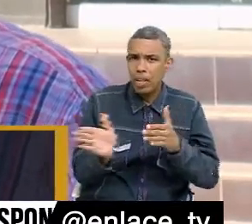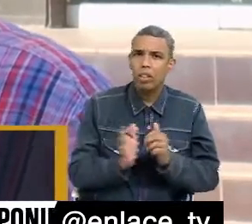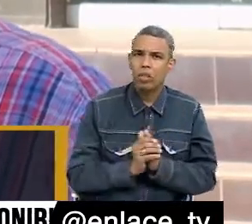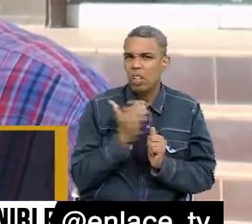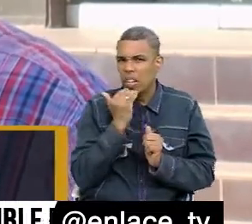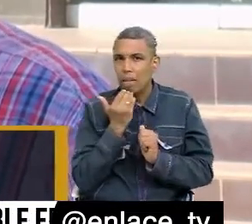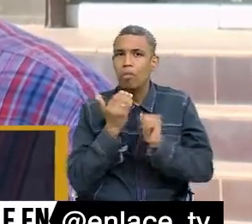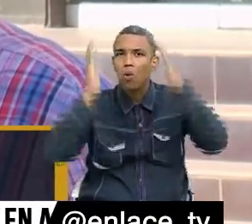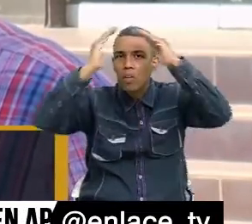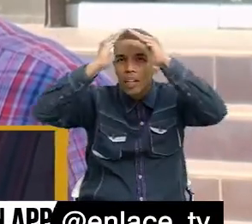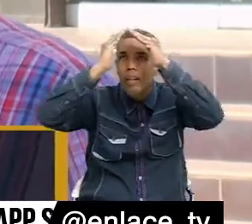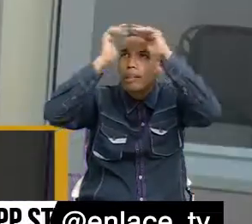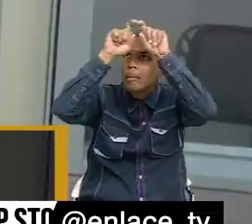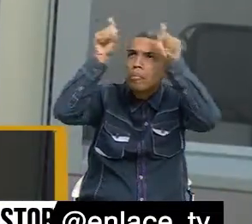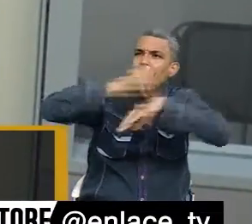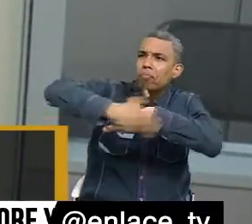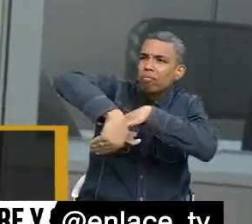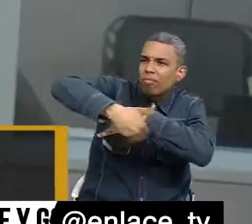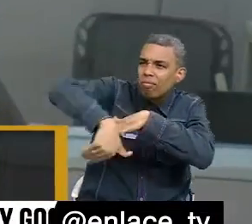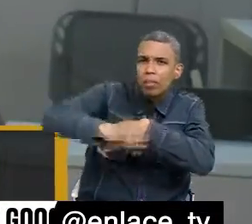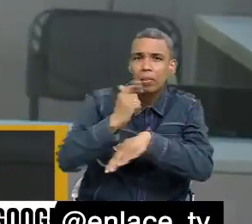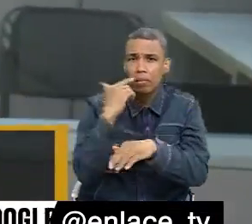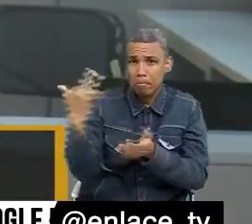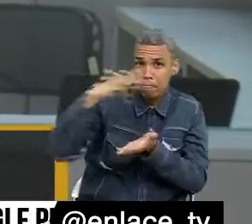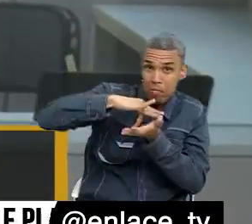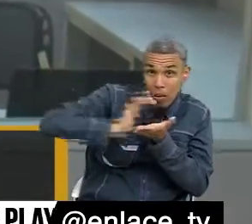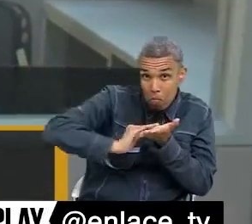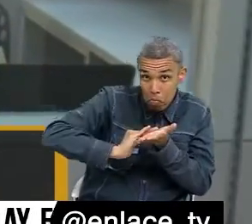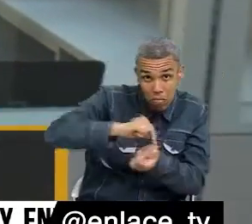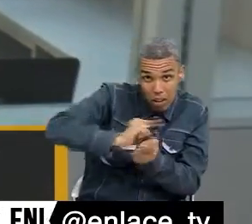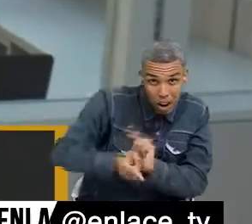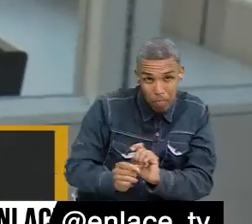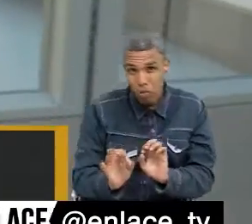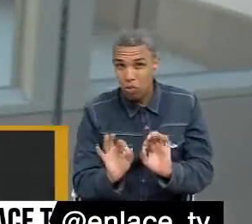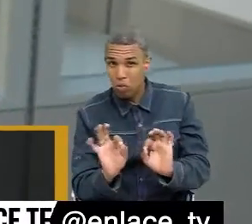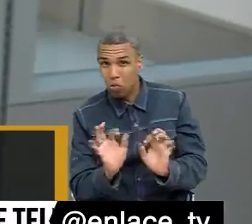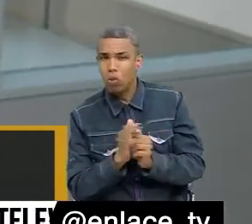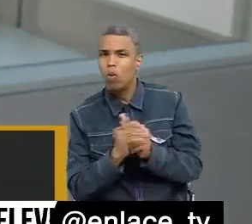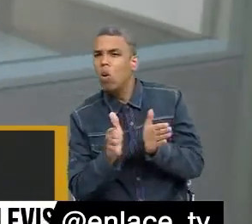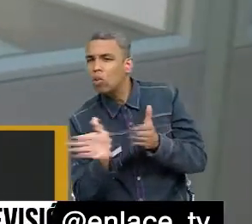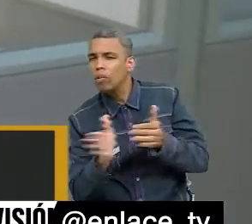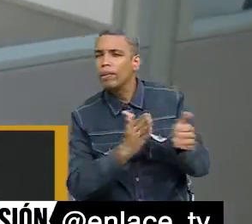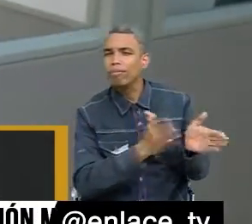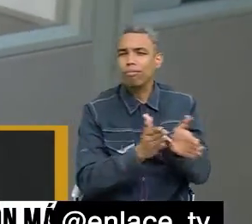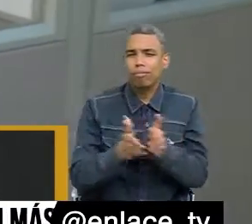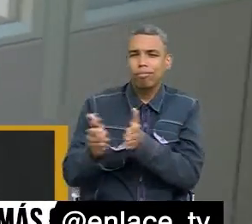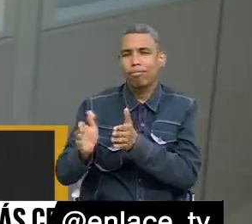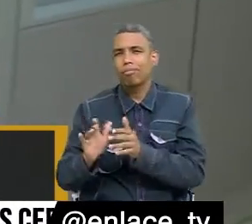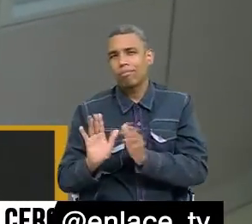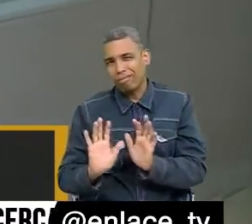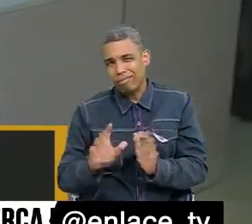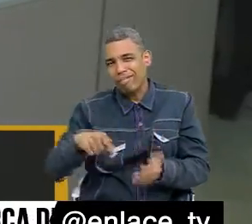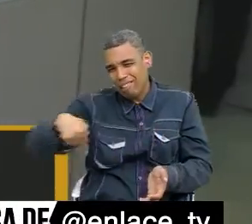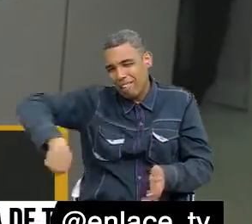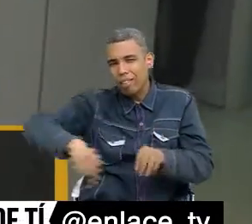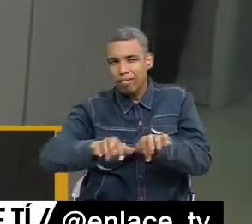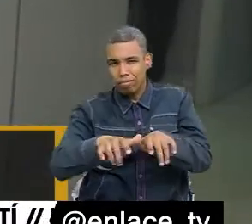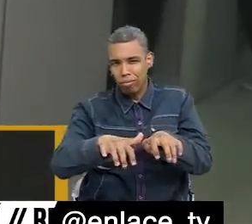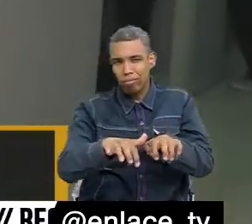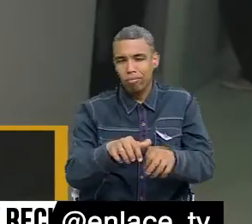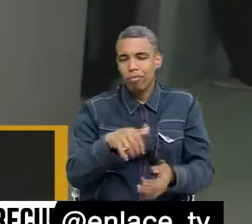nomenclatura, estratificación, control urbano, y va a funcionar la oficina de gestión de resultados para el desarrollo. Aquí se va a